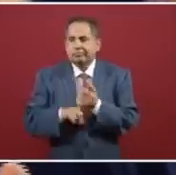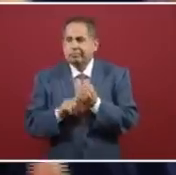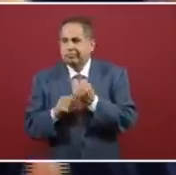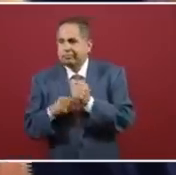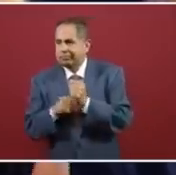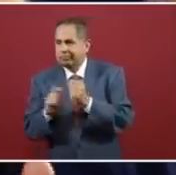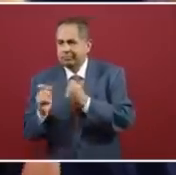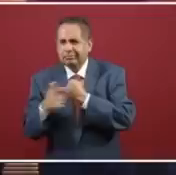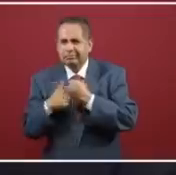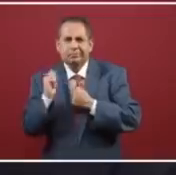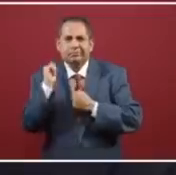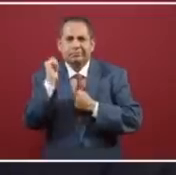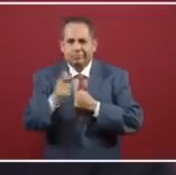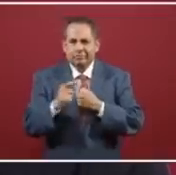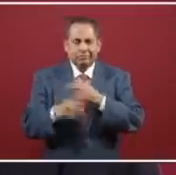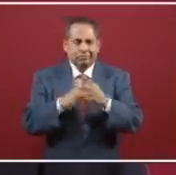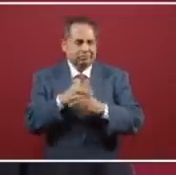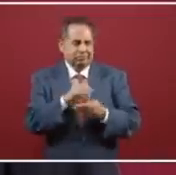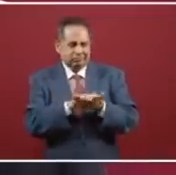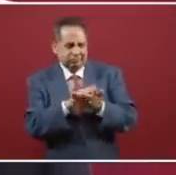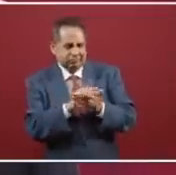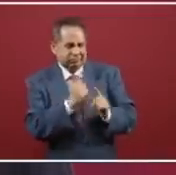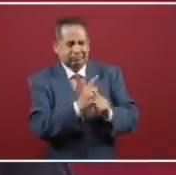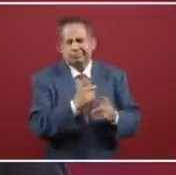pues una causa